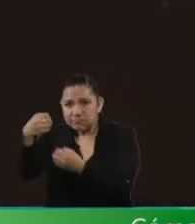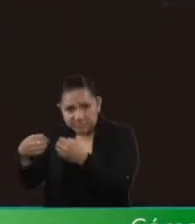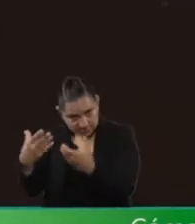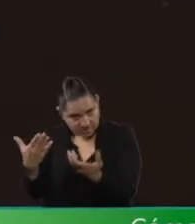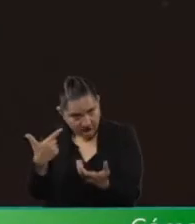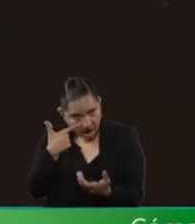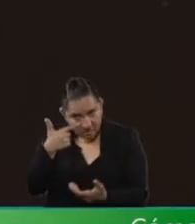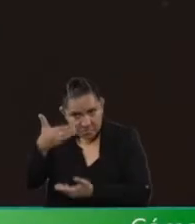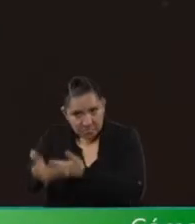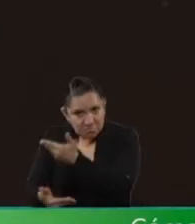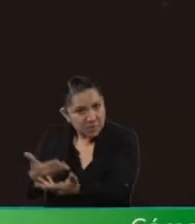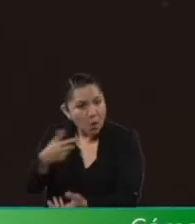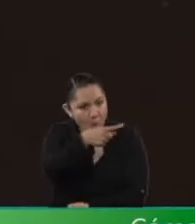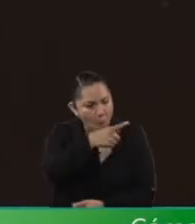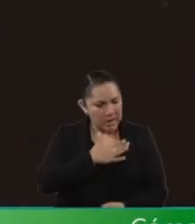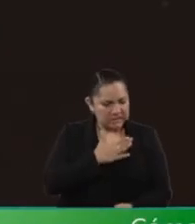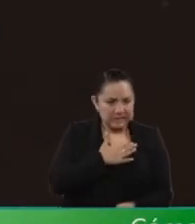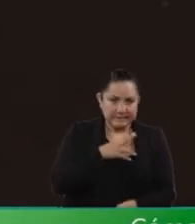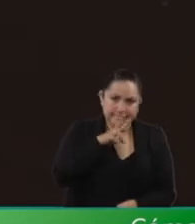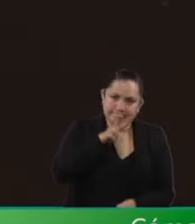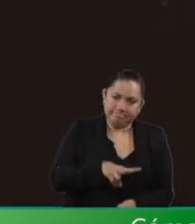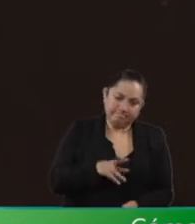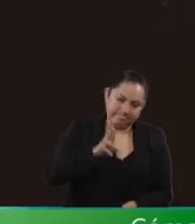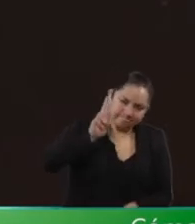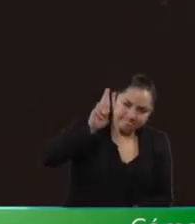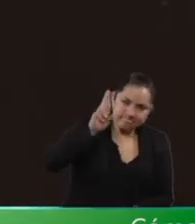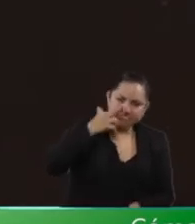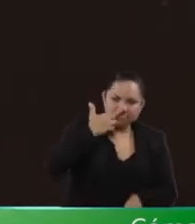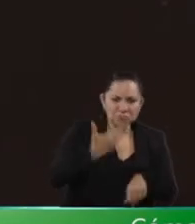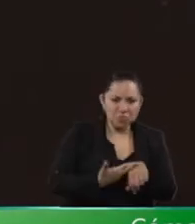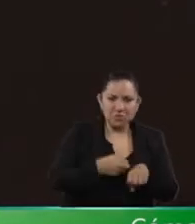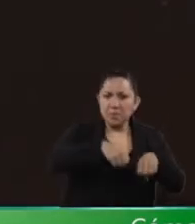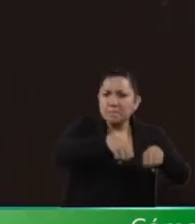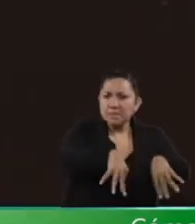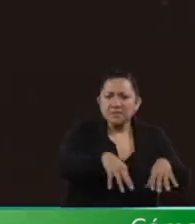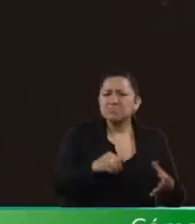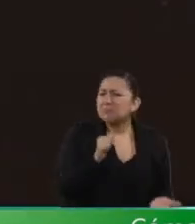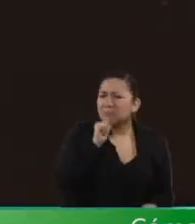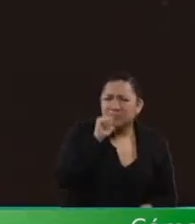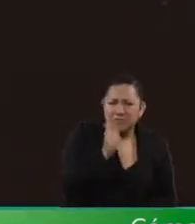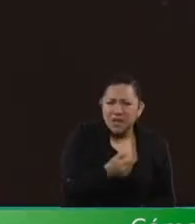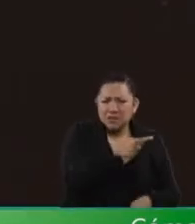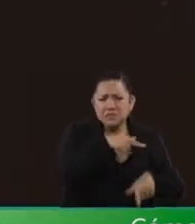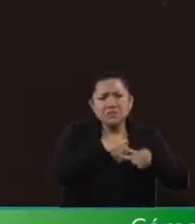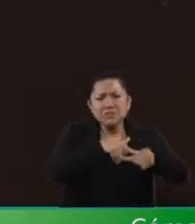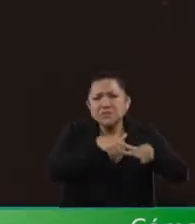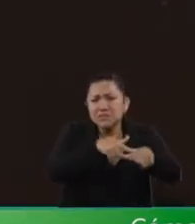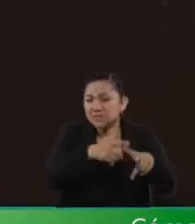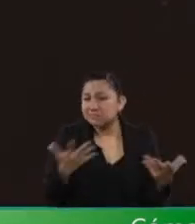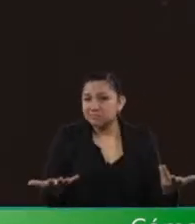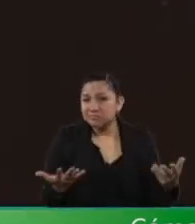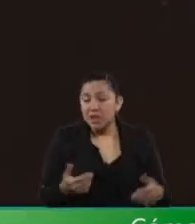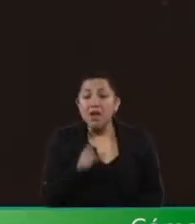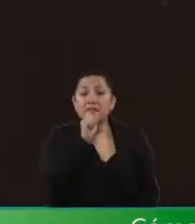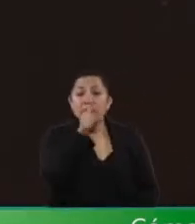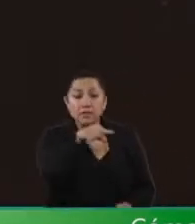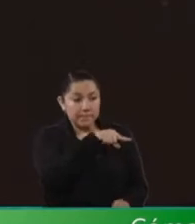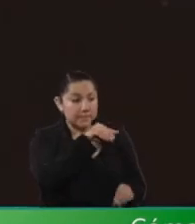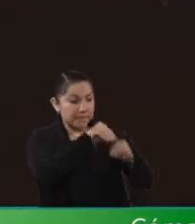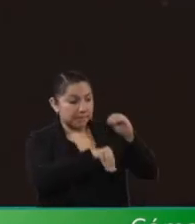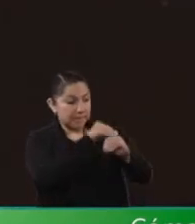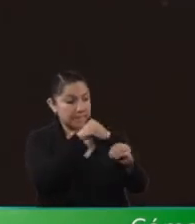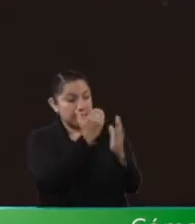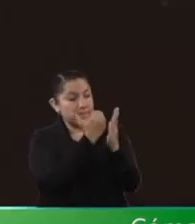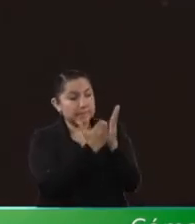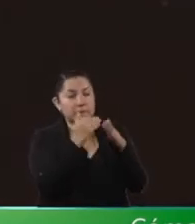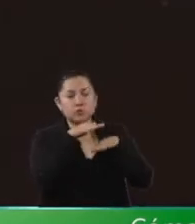también de lo que México hace por Estados Unidos, como por